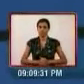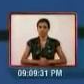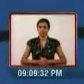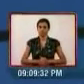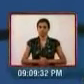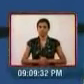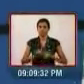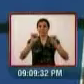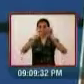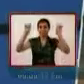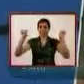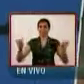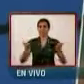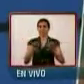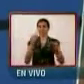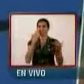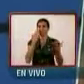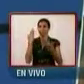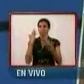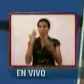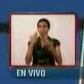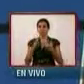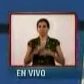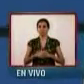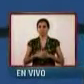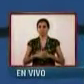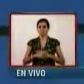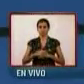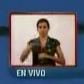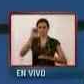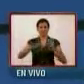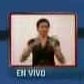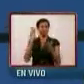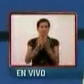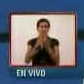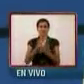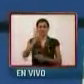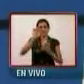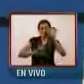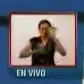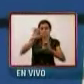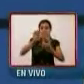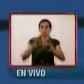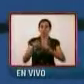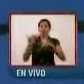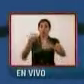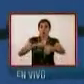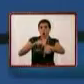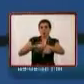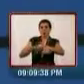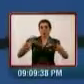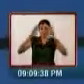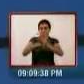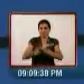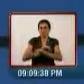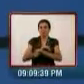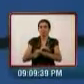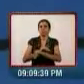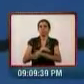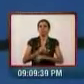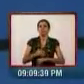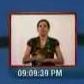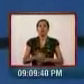Este es un sistema que es sometido a chequeos, inspección permanente, más aún ahora cuando tenemos al frente una